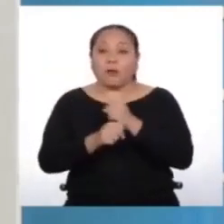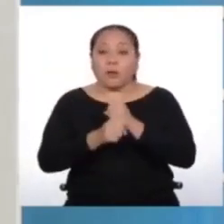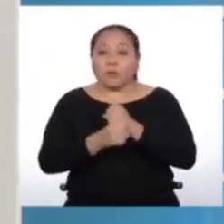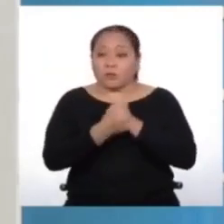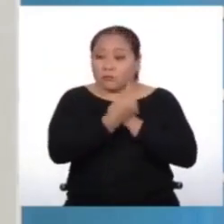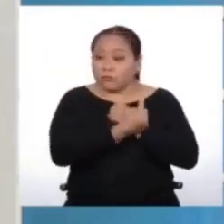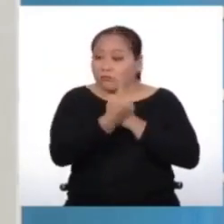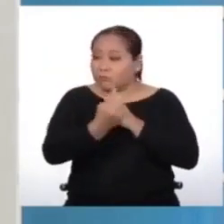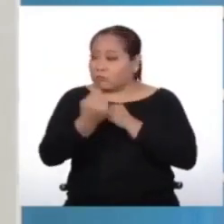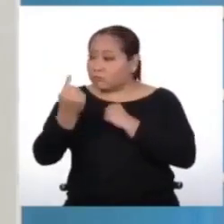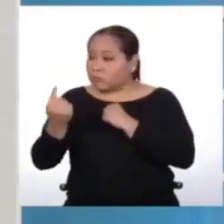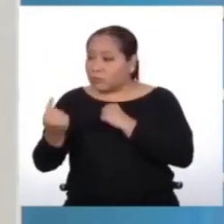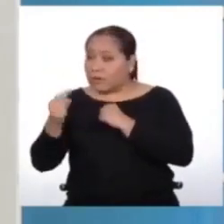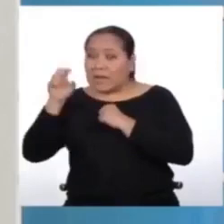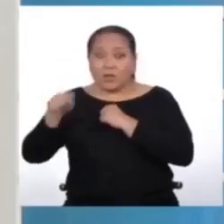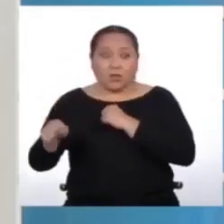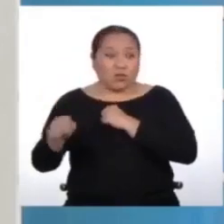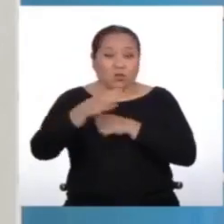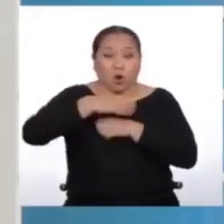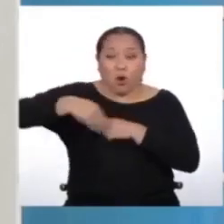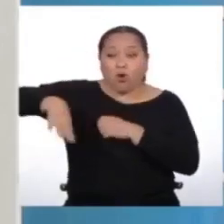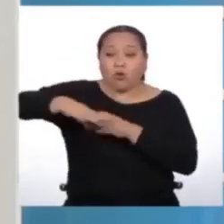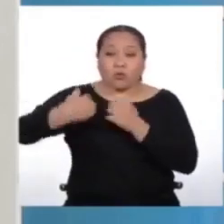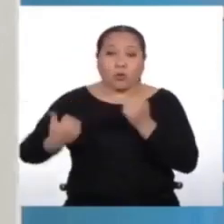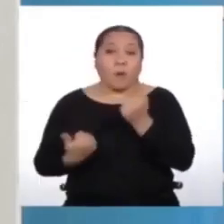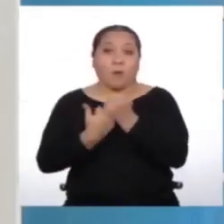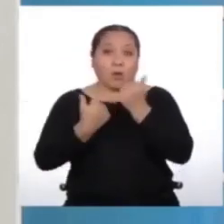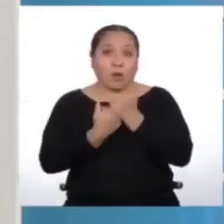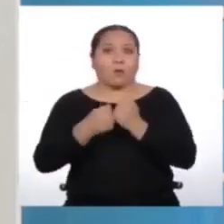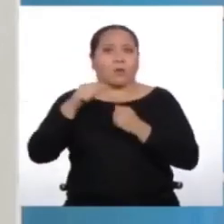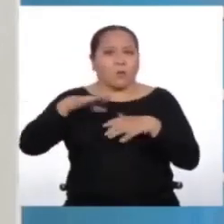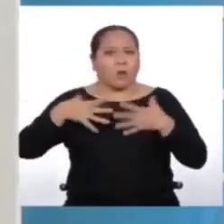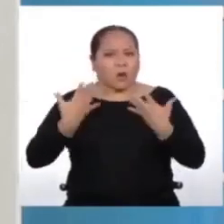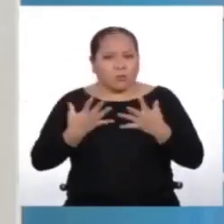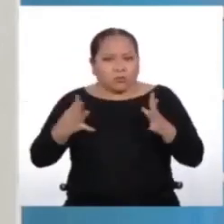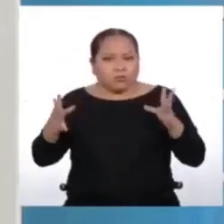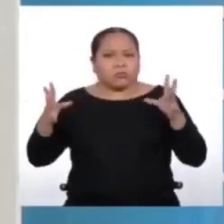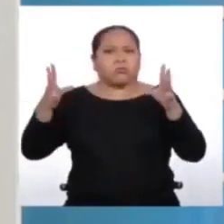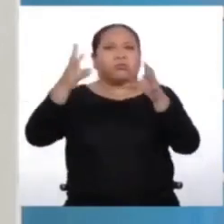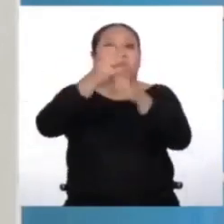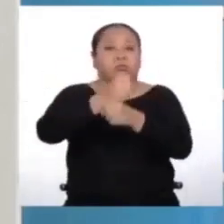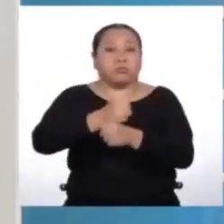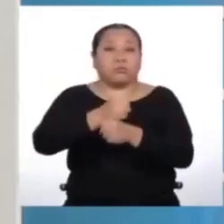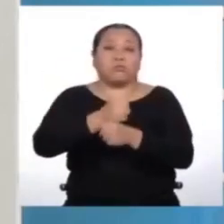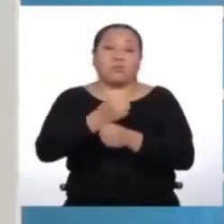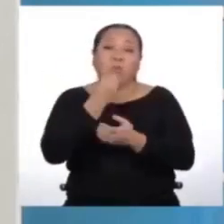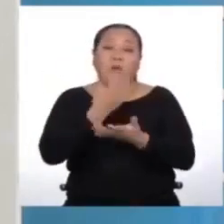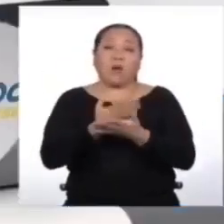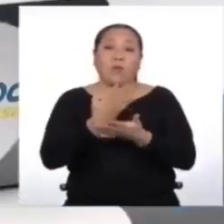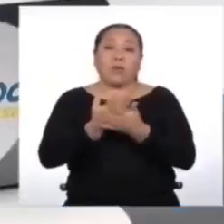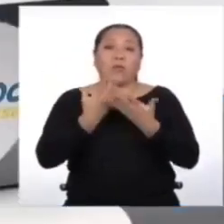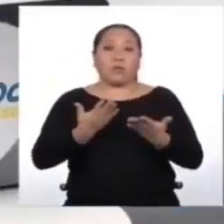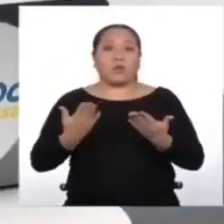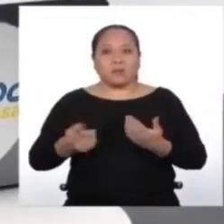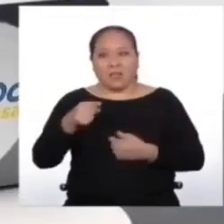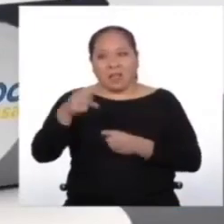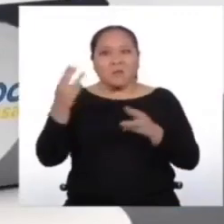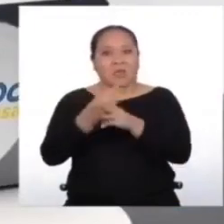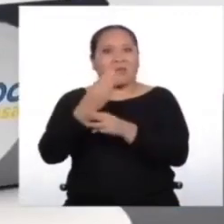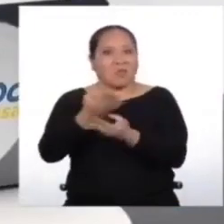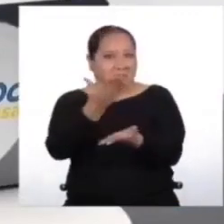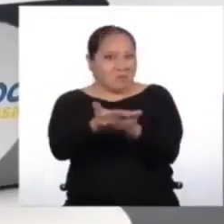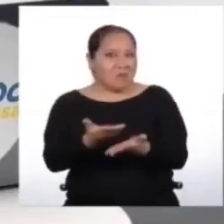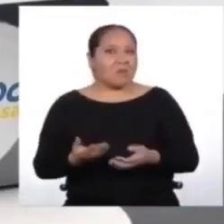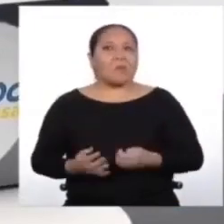nosotros y nos apoyamos, se pueden hacer cosas grandes, y la matemática está ahí para comprobarlo y sustentarlo.